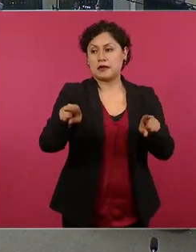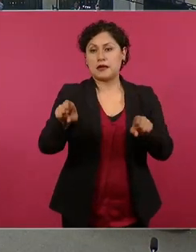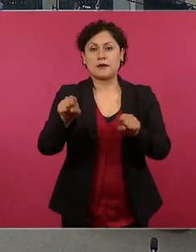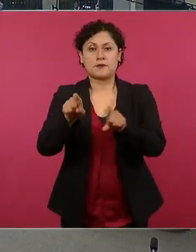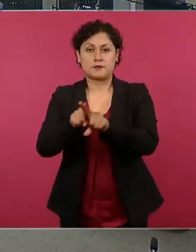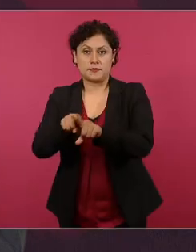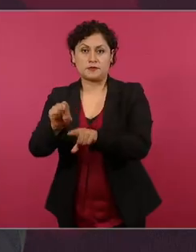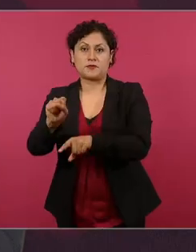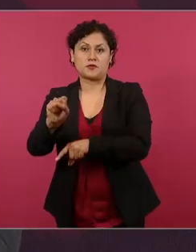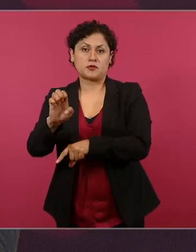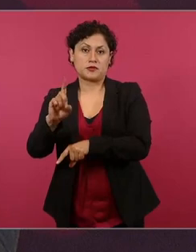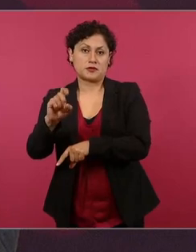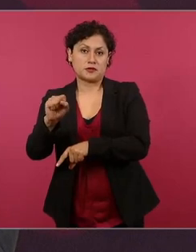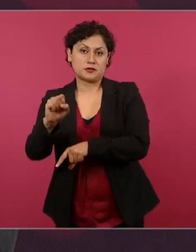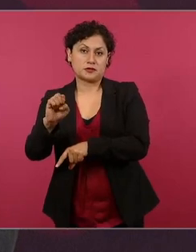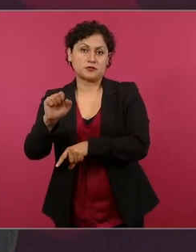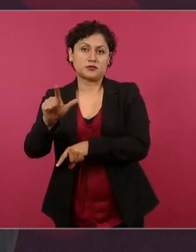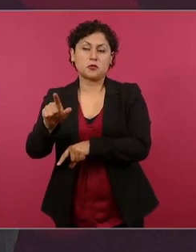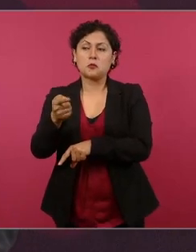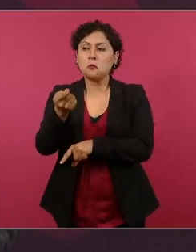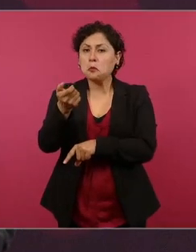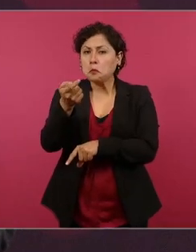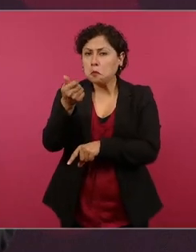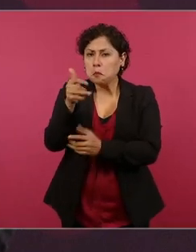el candidato.